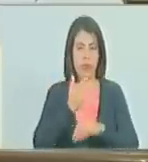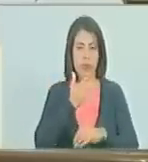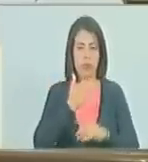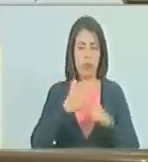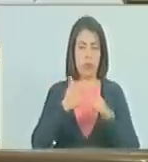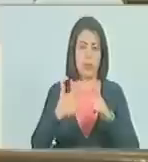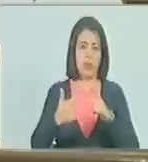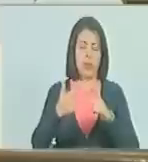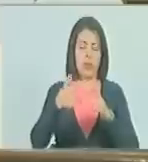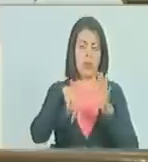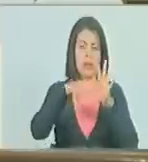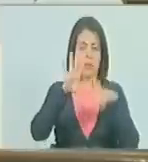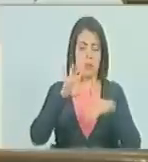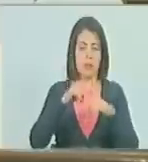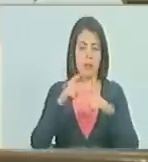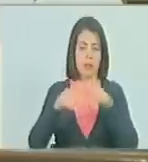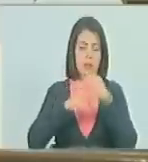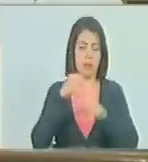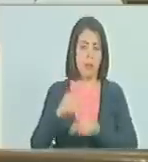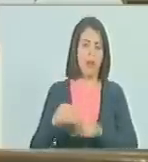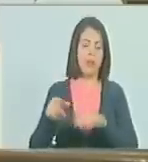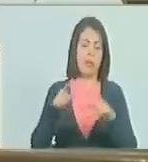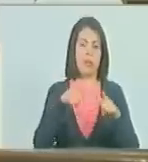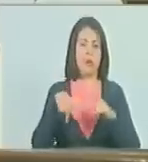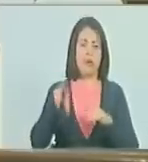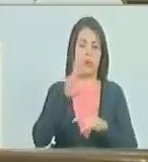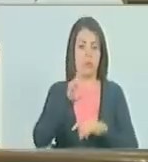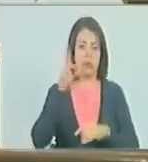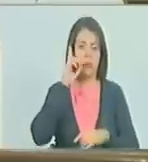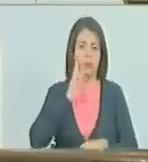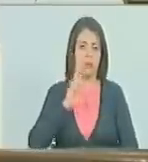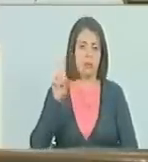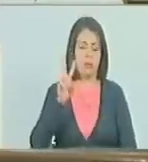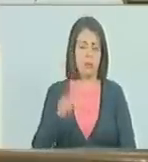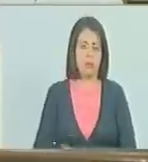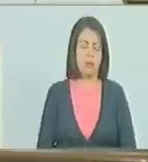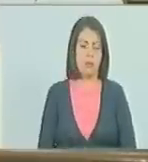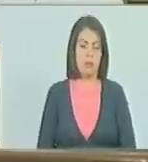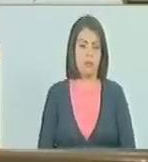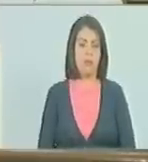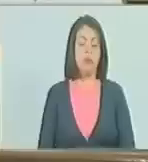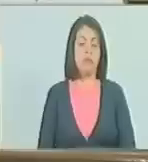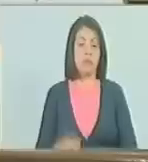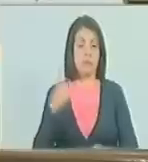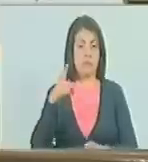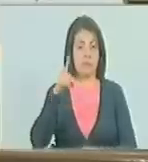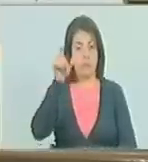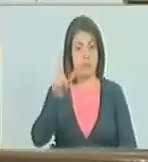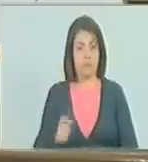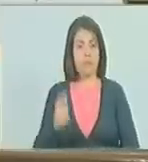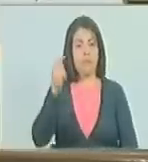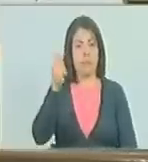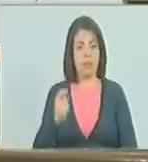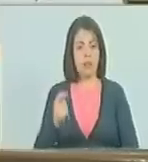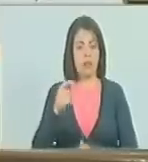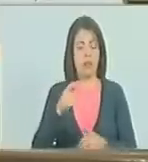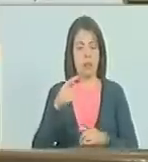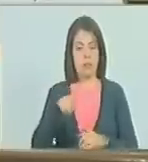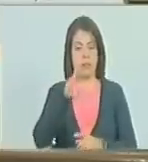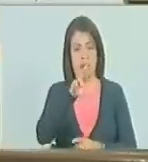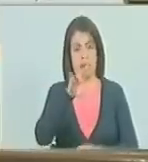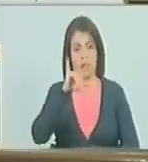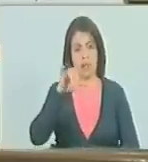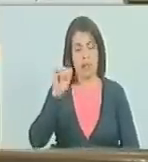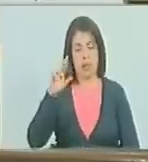15, de la Constitución de la República Bolivariana de Venezuela. El presidente otorgó el derecho de palabra al diputado Edgardo